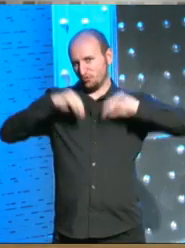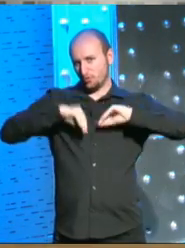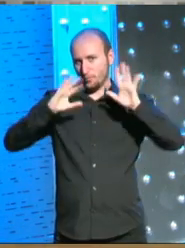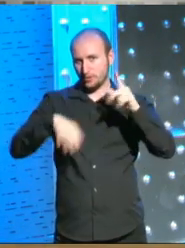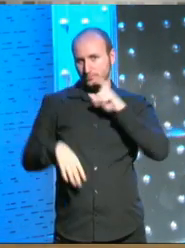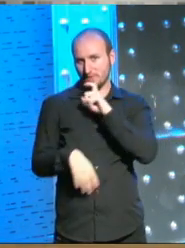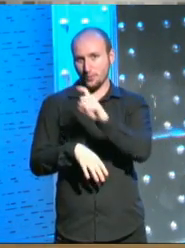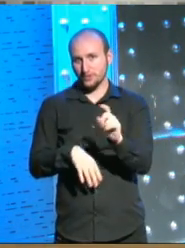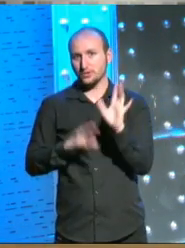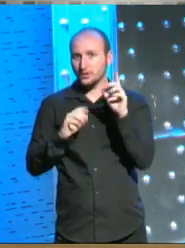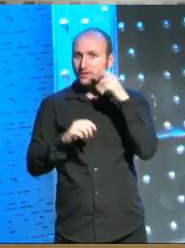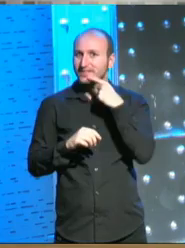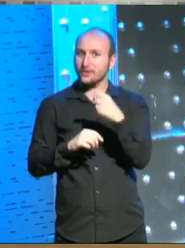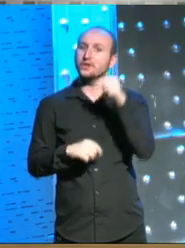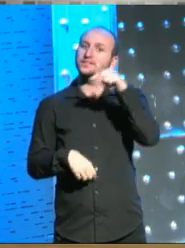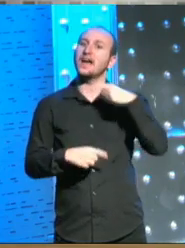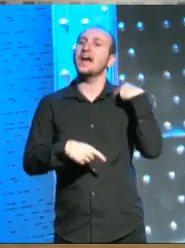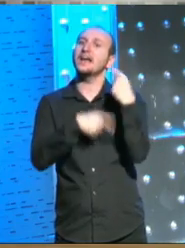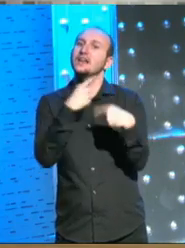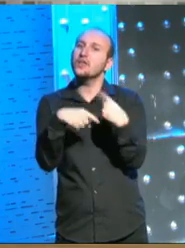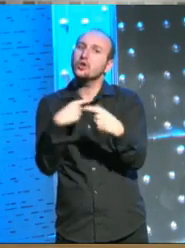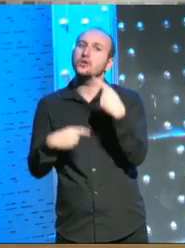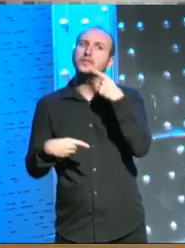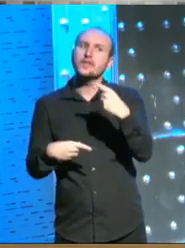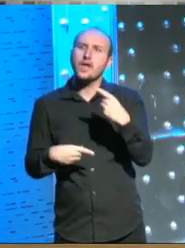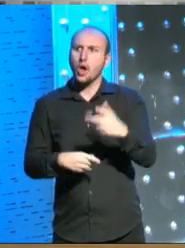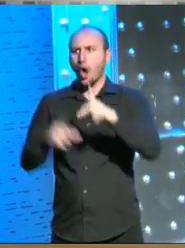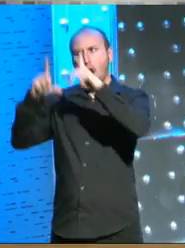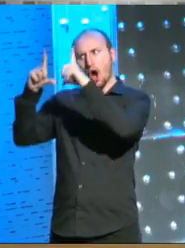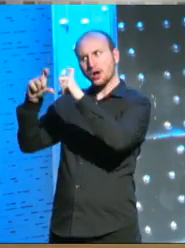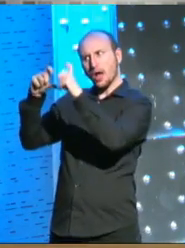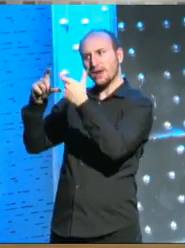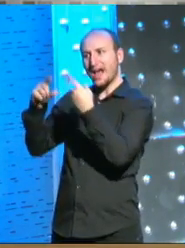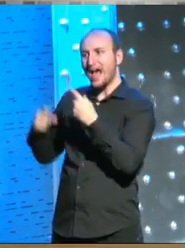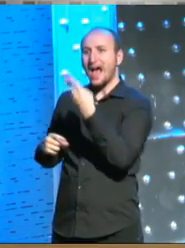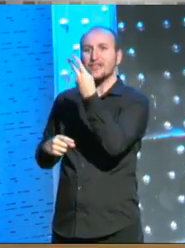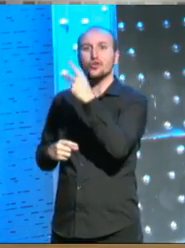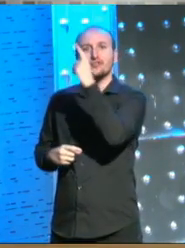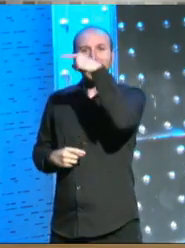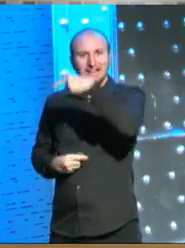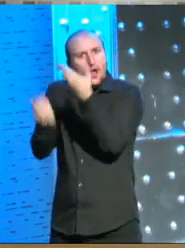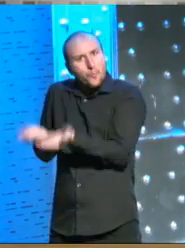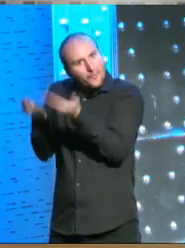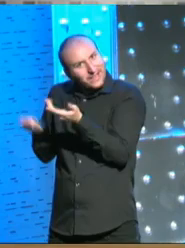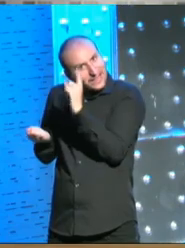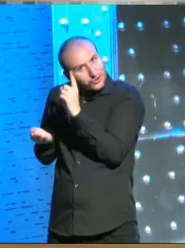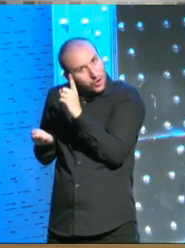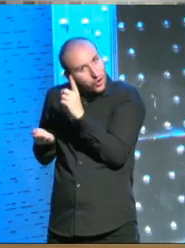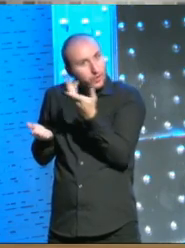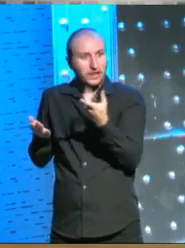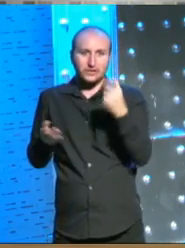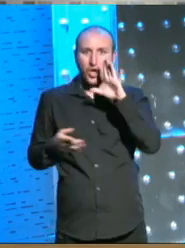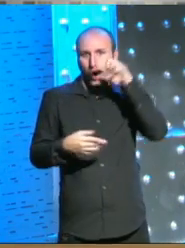yo soy de esta generación, decían, una cámara que solo pesa 2 kilos. Caramba, hoy día tenemos todos en el